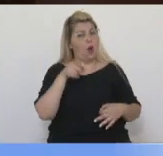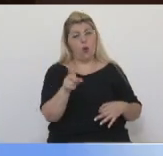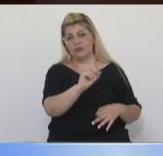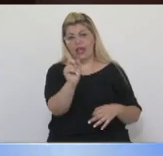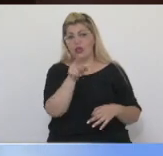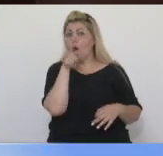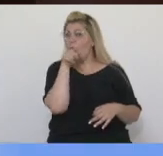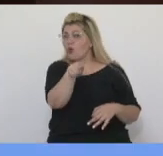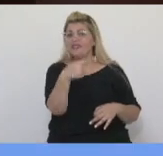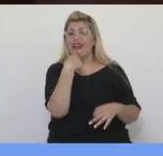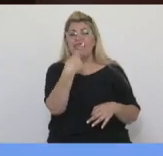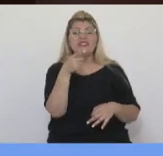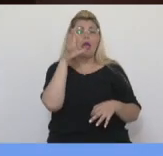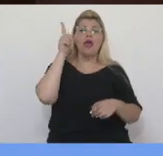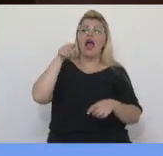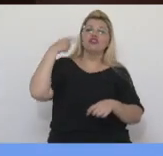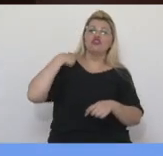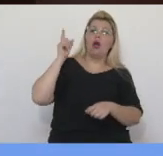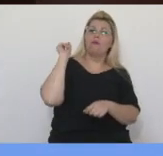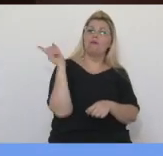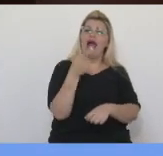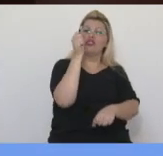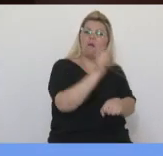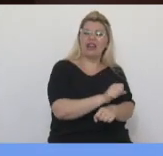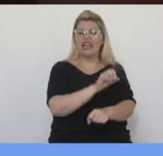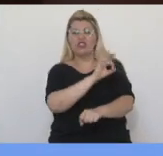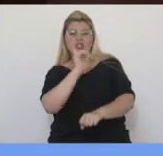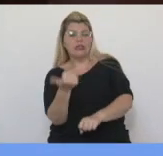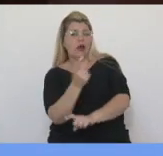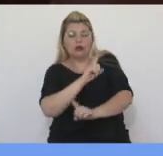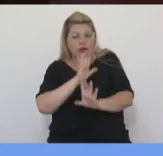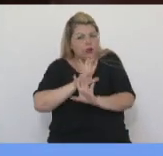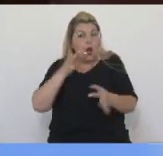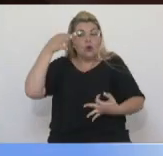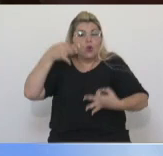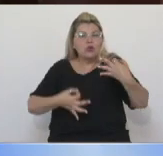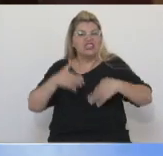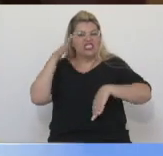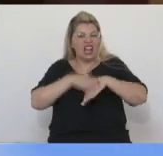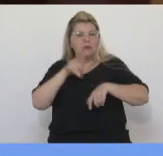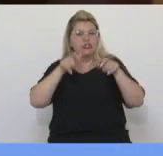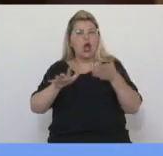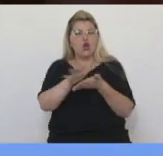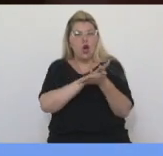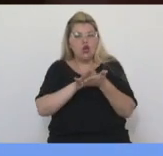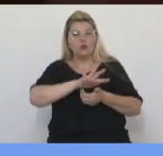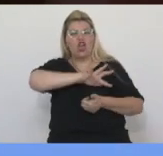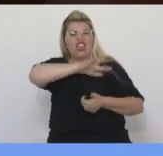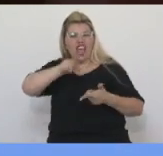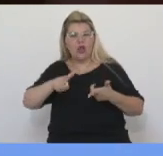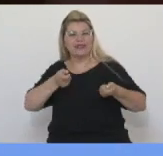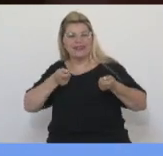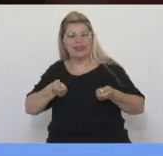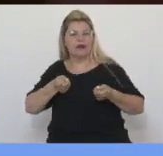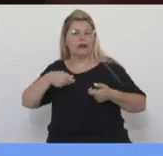que ustedes jactarse de que metió no mete preso a nadie la justicia tiene que meter precio a los corruptos a los delincuentes a los apretadores a los